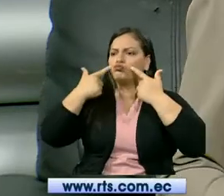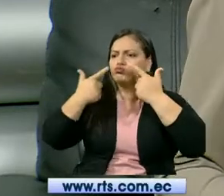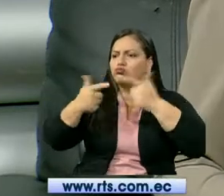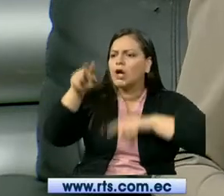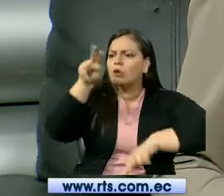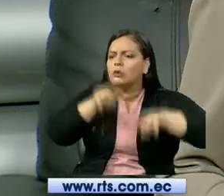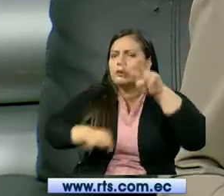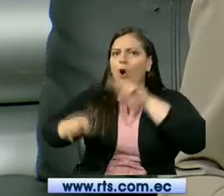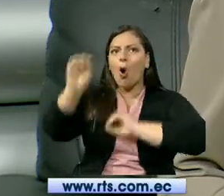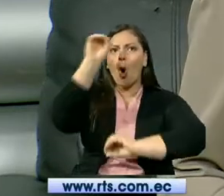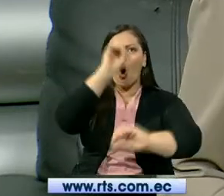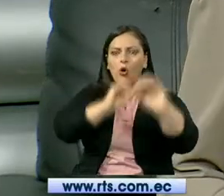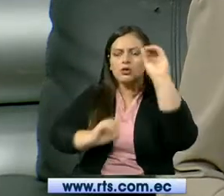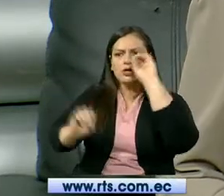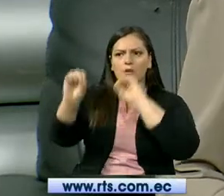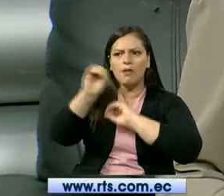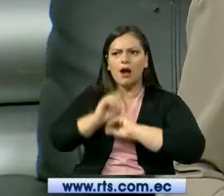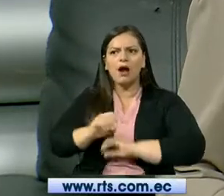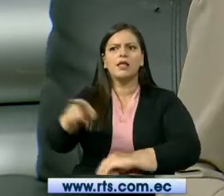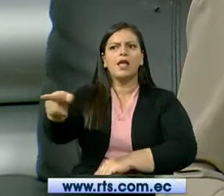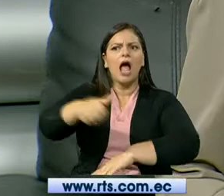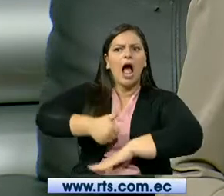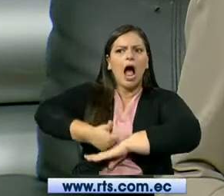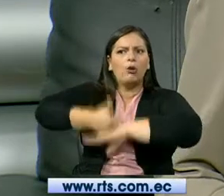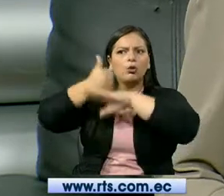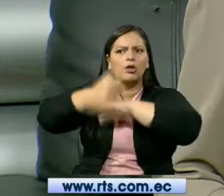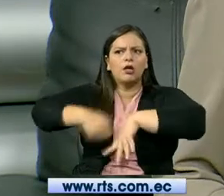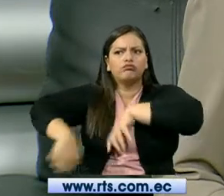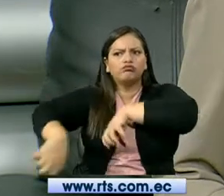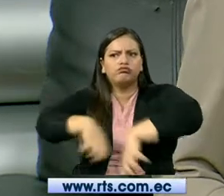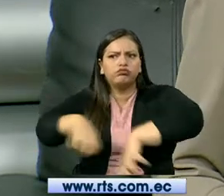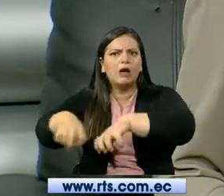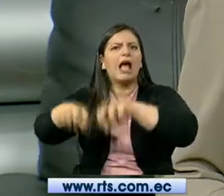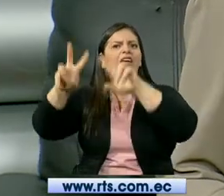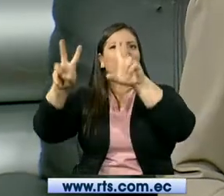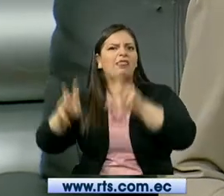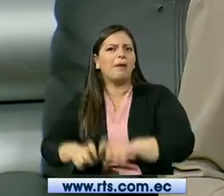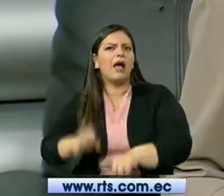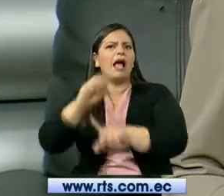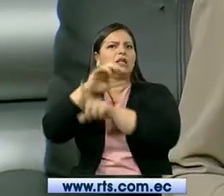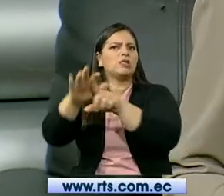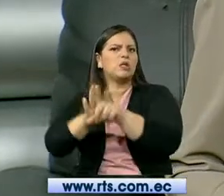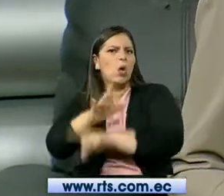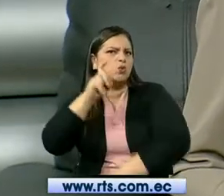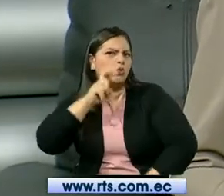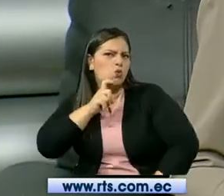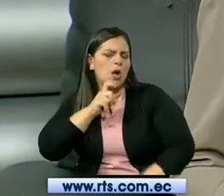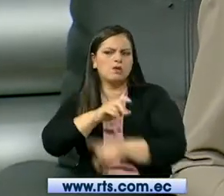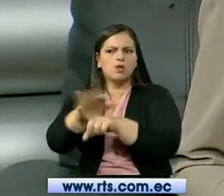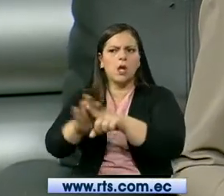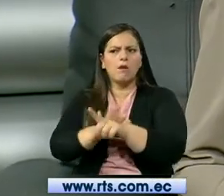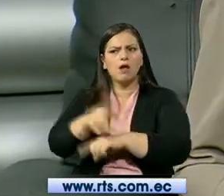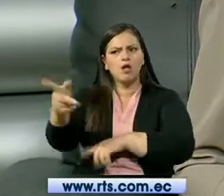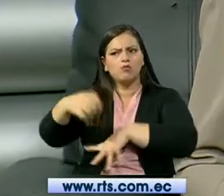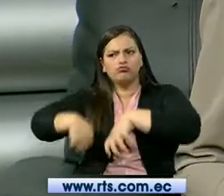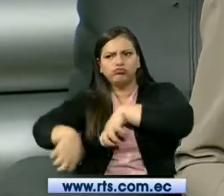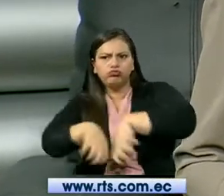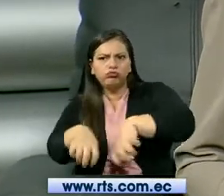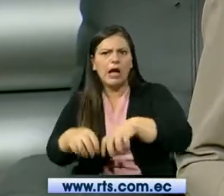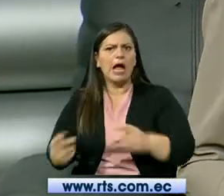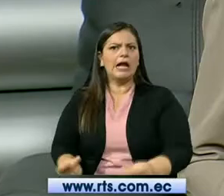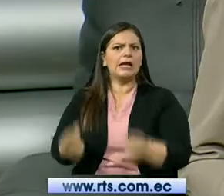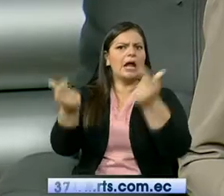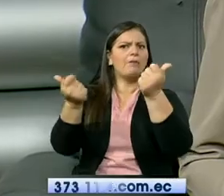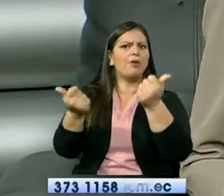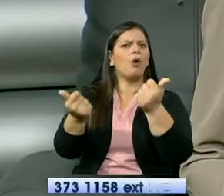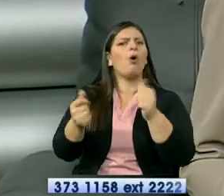La veeduría contará con la asesoría y el apoyo de entidades públicas como la Defensoría del Pueblo y el Consejo de Participación